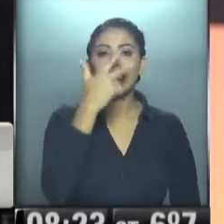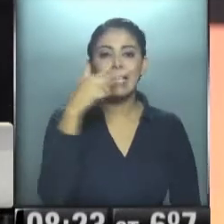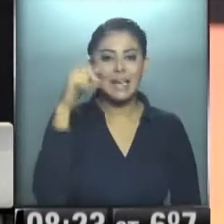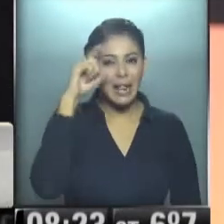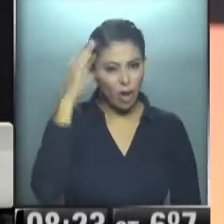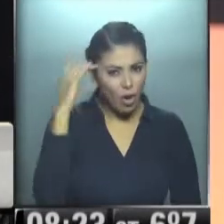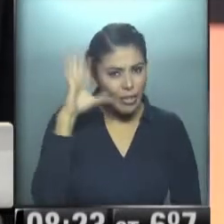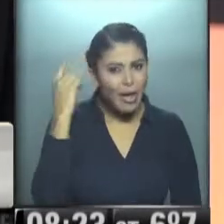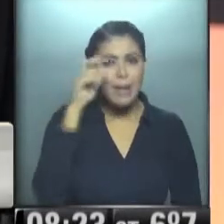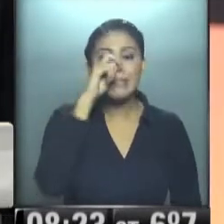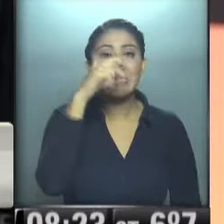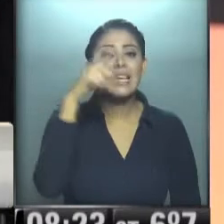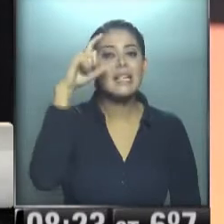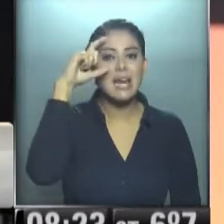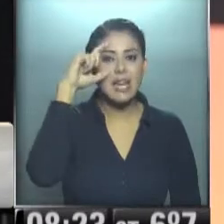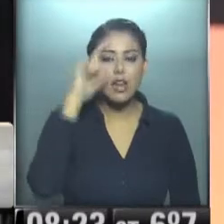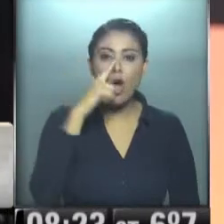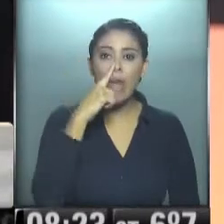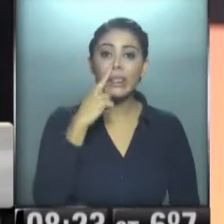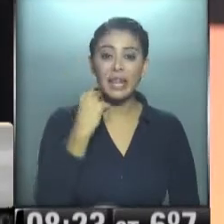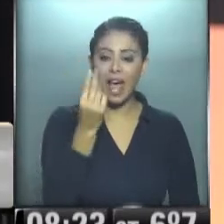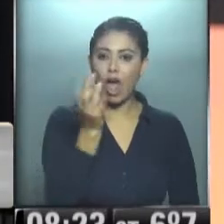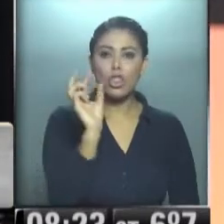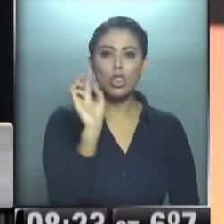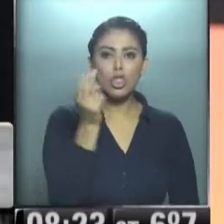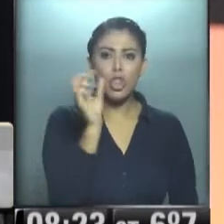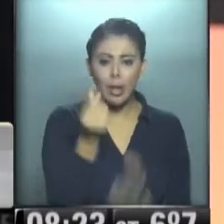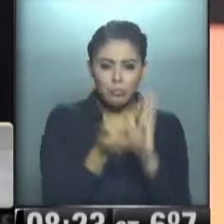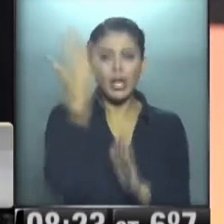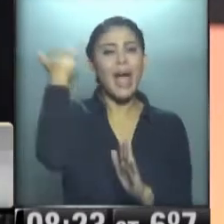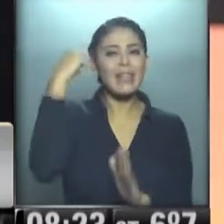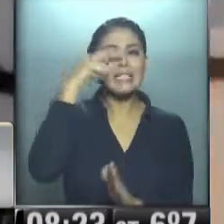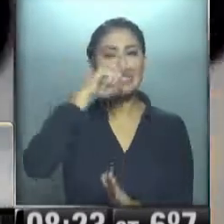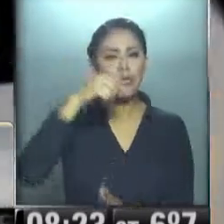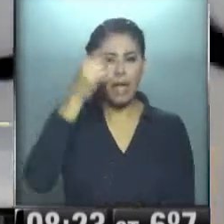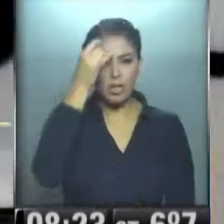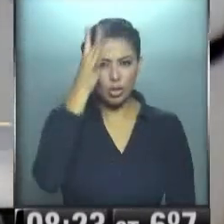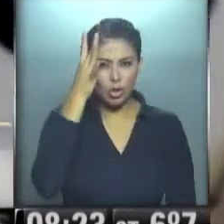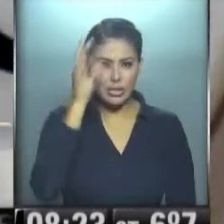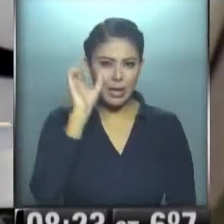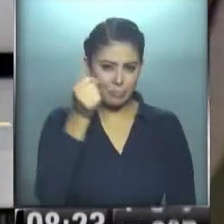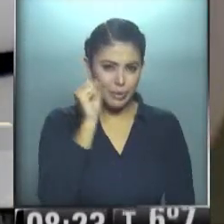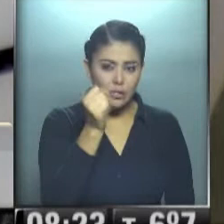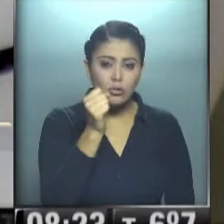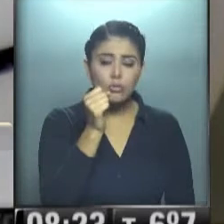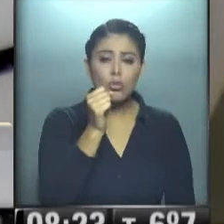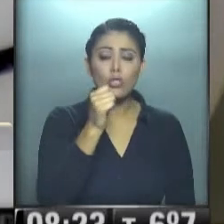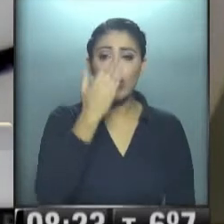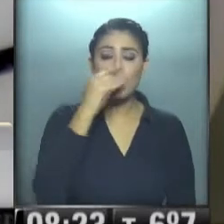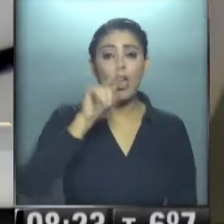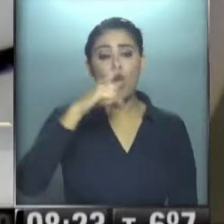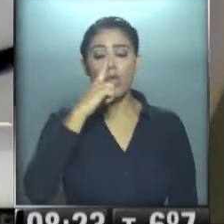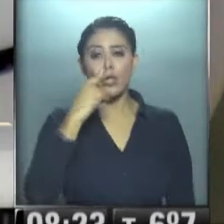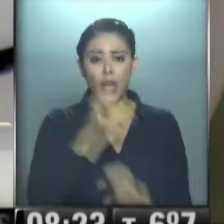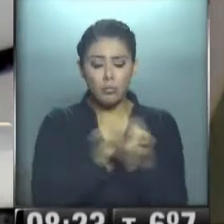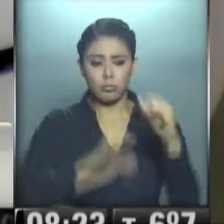recuerden el 23 de enero fue el día que pega el salto el dólar estaba a 7 12 7 pesos con 12 centavos el día anterior y ese día llegó